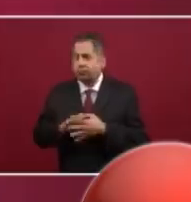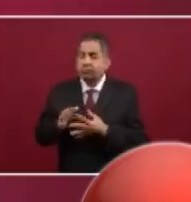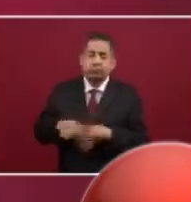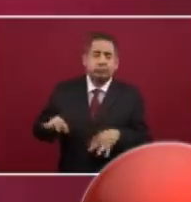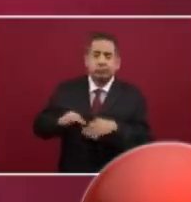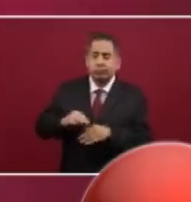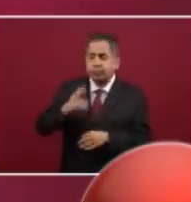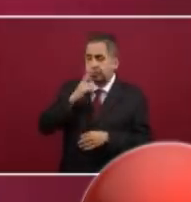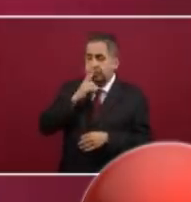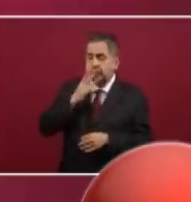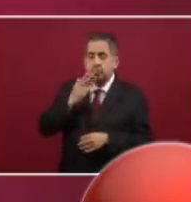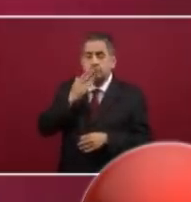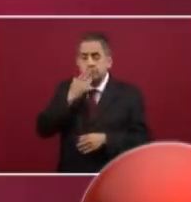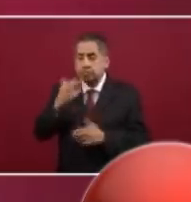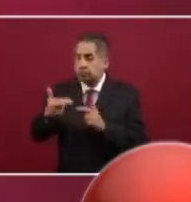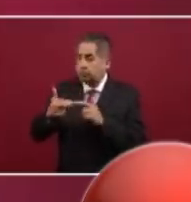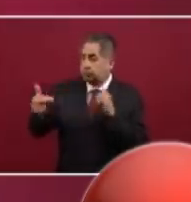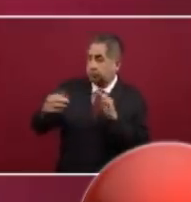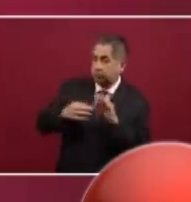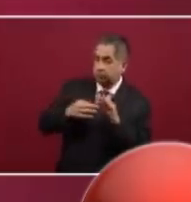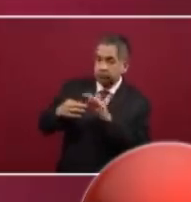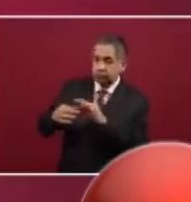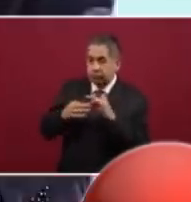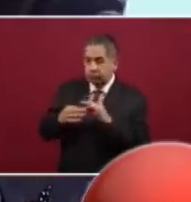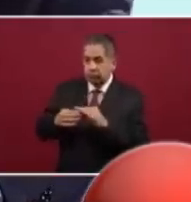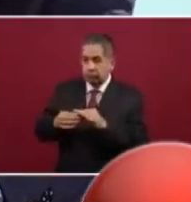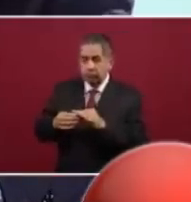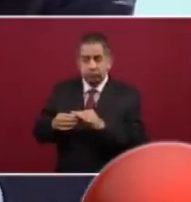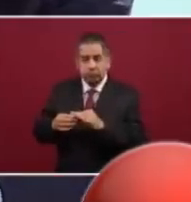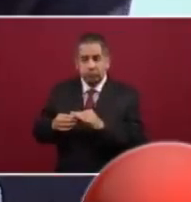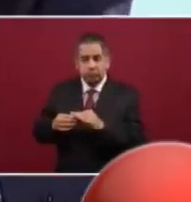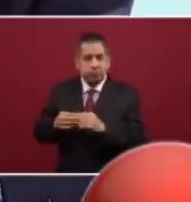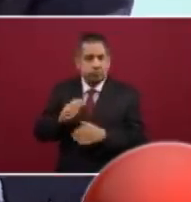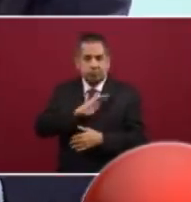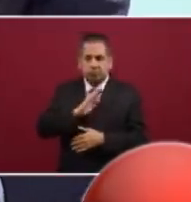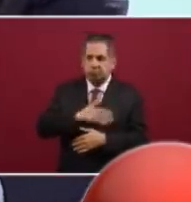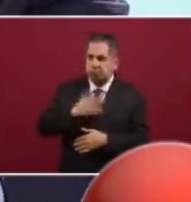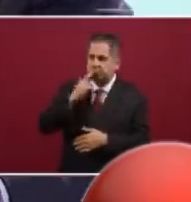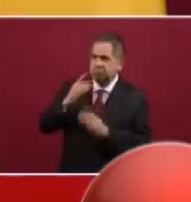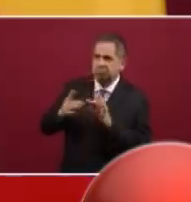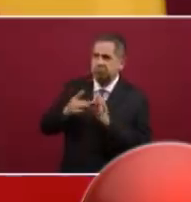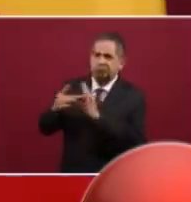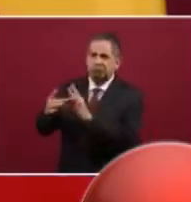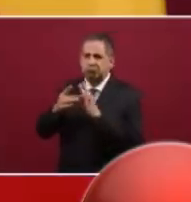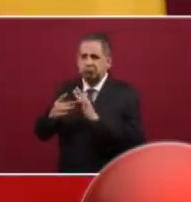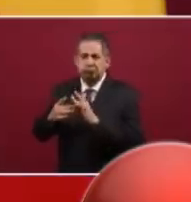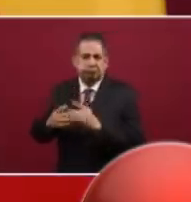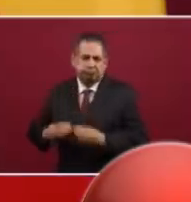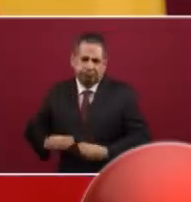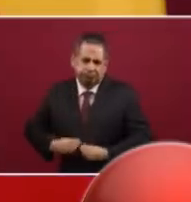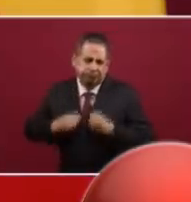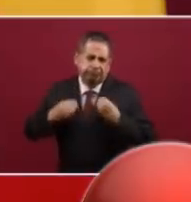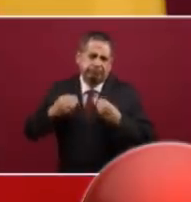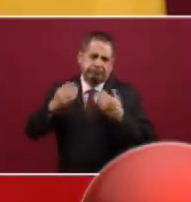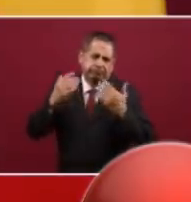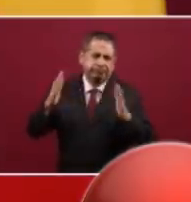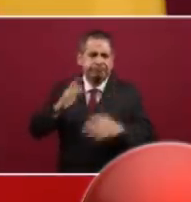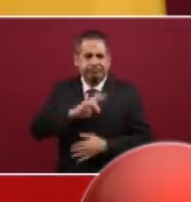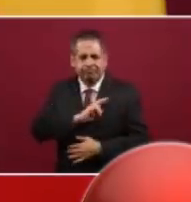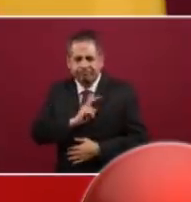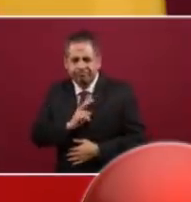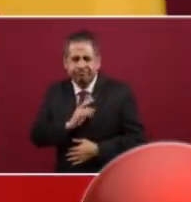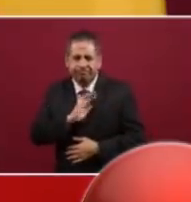más mantener una buena relación con el pueblo de España. Que viva España, que